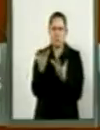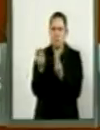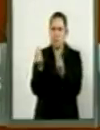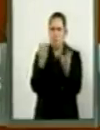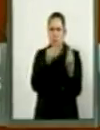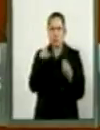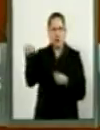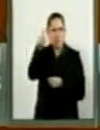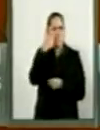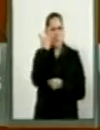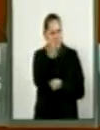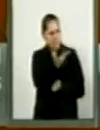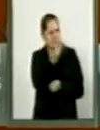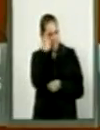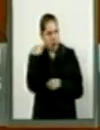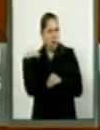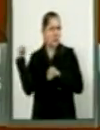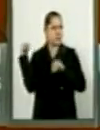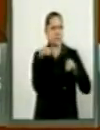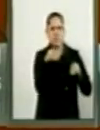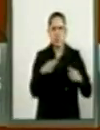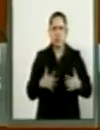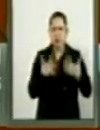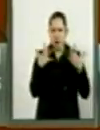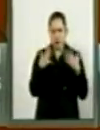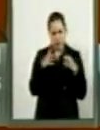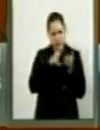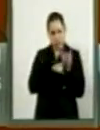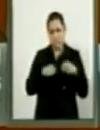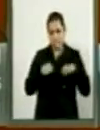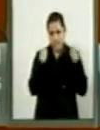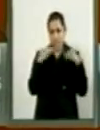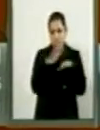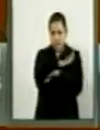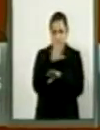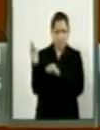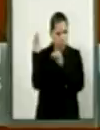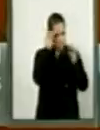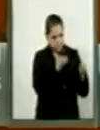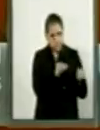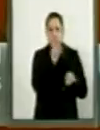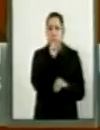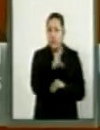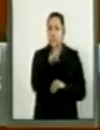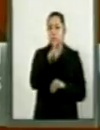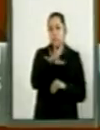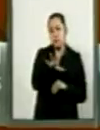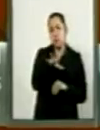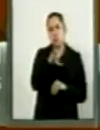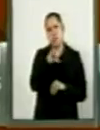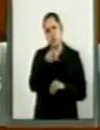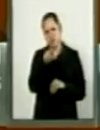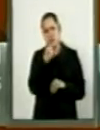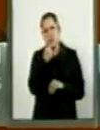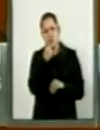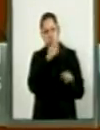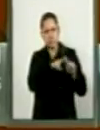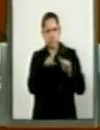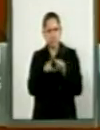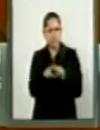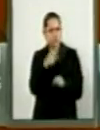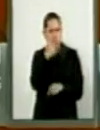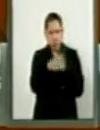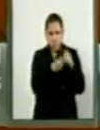condición de refugiado en nuestro país. Y también únicamente 35 niños, niñas y adolescentes en los 2 años.